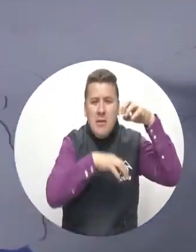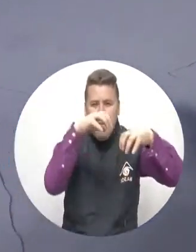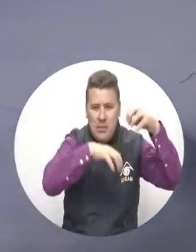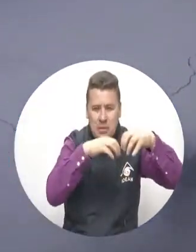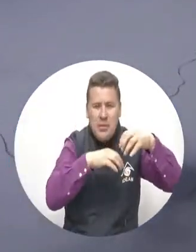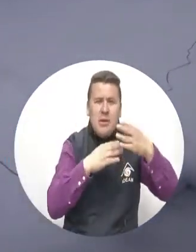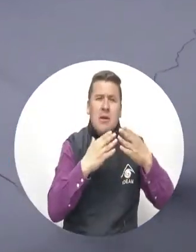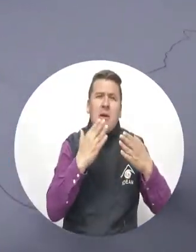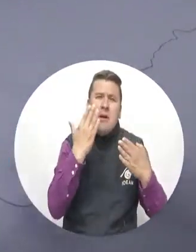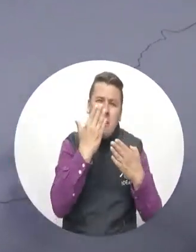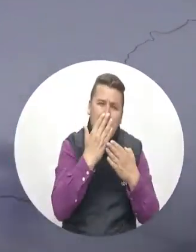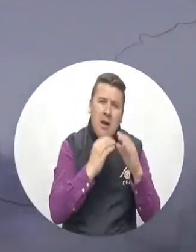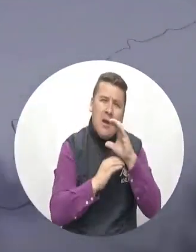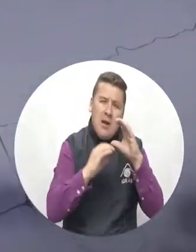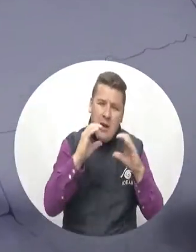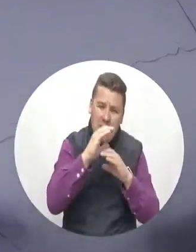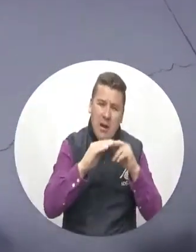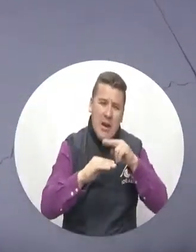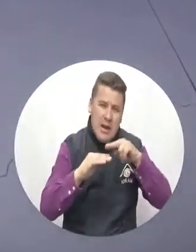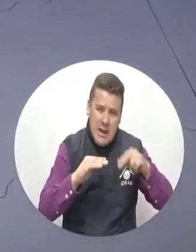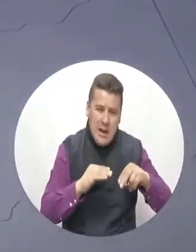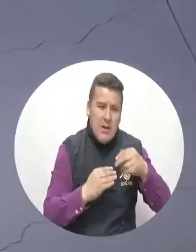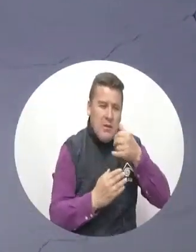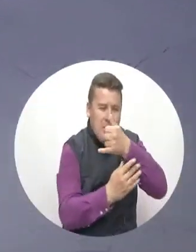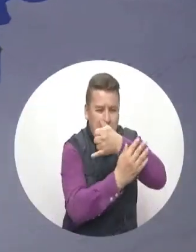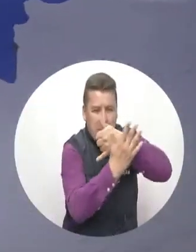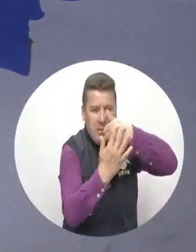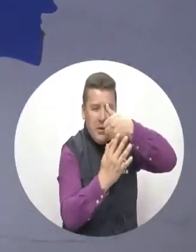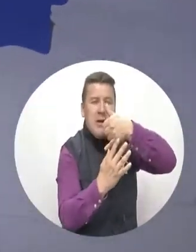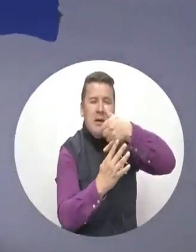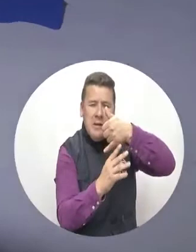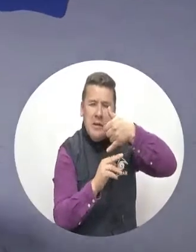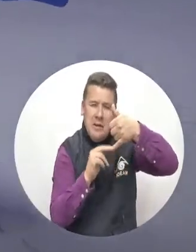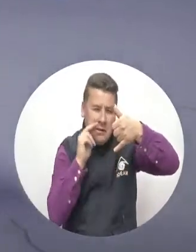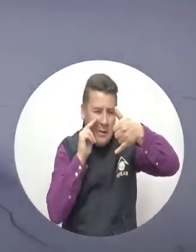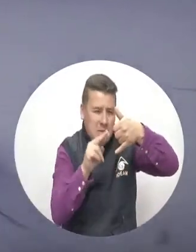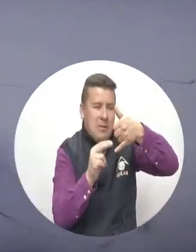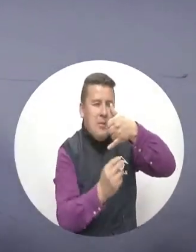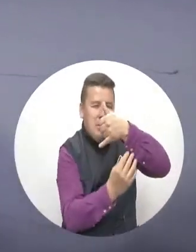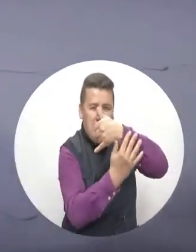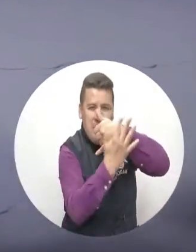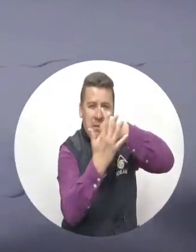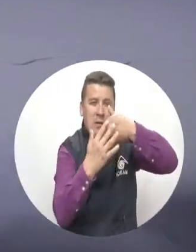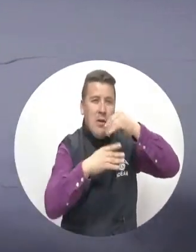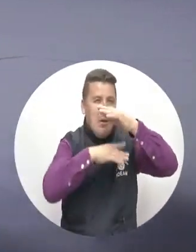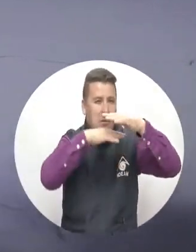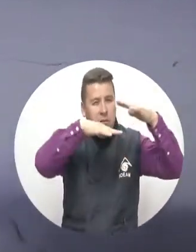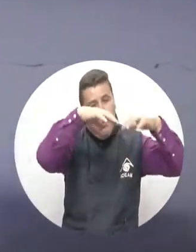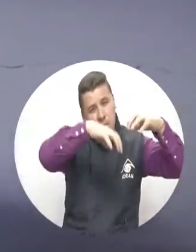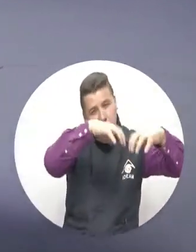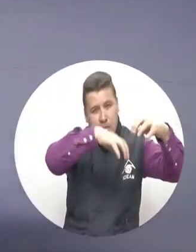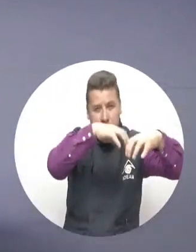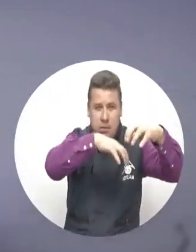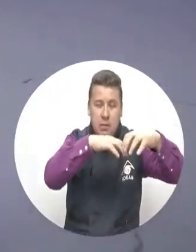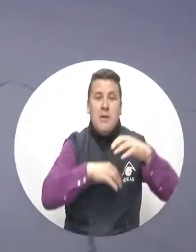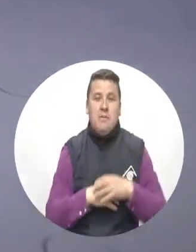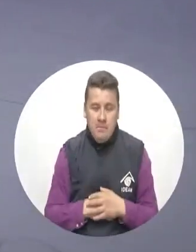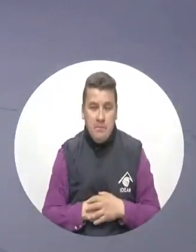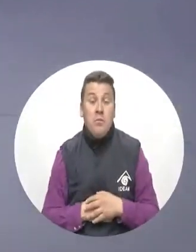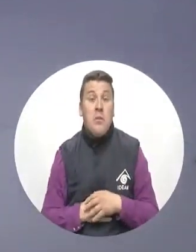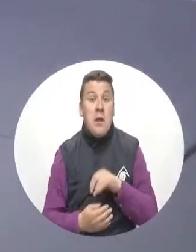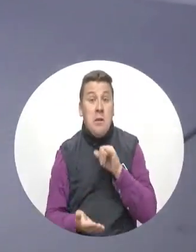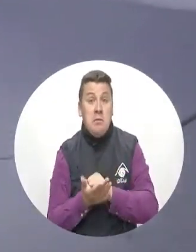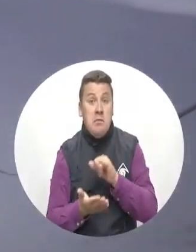Nariño y Cauca. La región andina tendrá lluvias en el noroccidente de Antioquia, lluvias de menor intensidad en el suroriente de